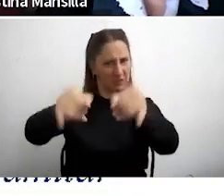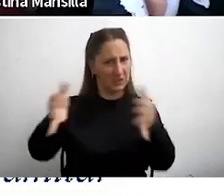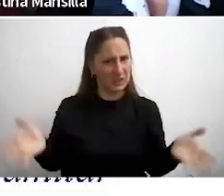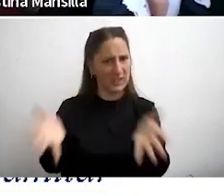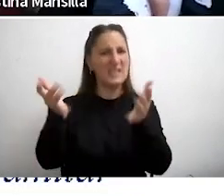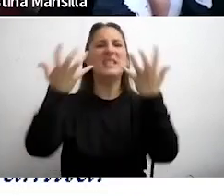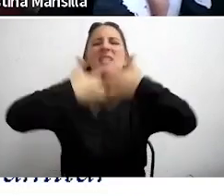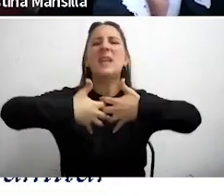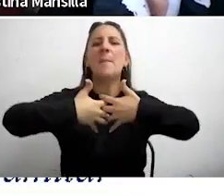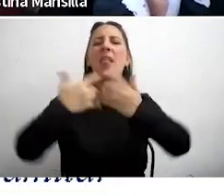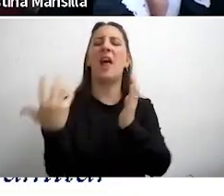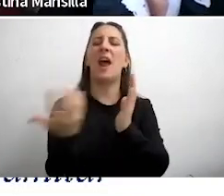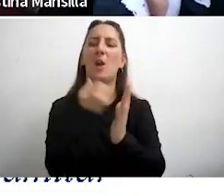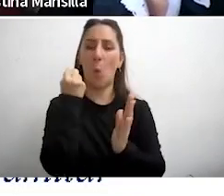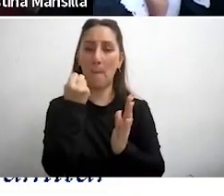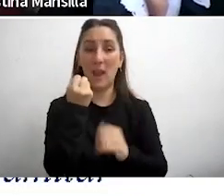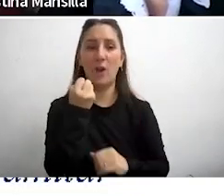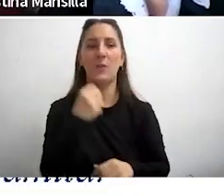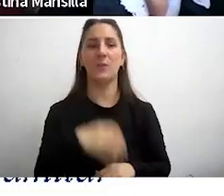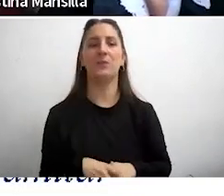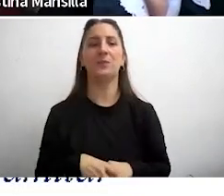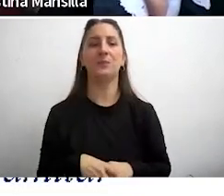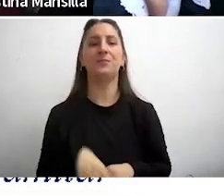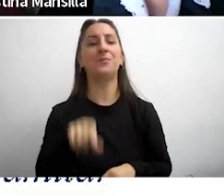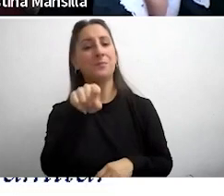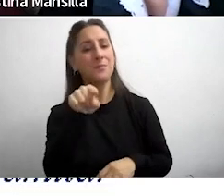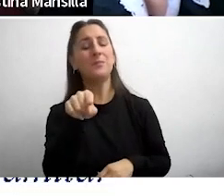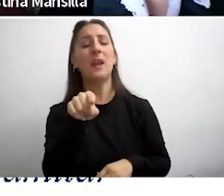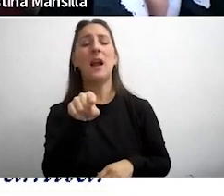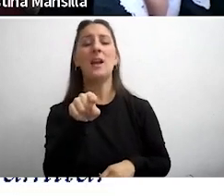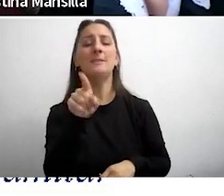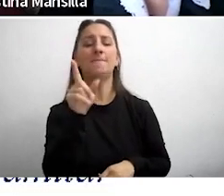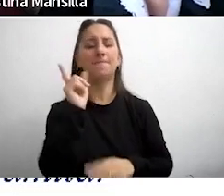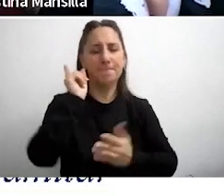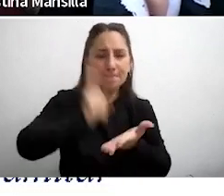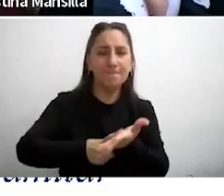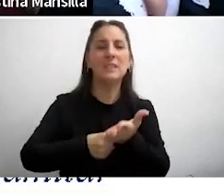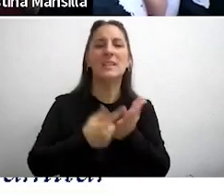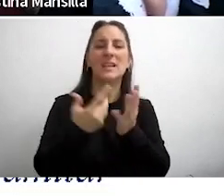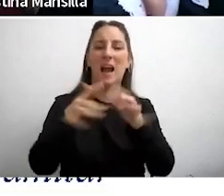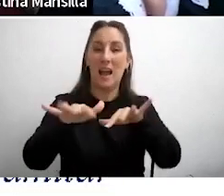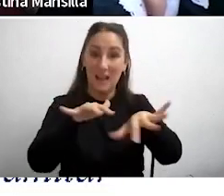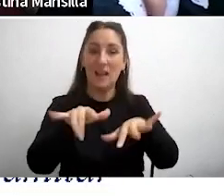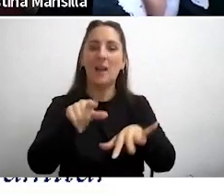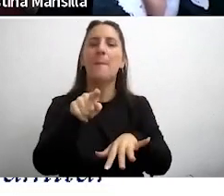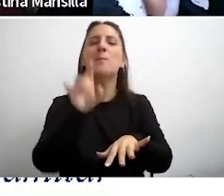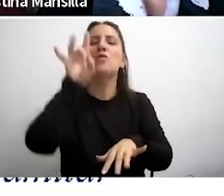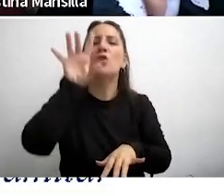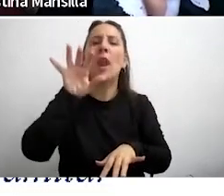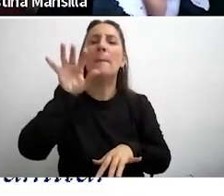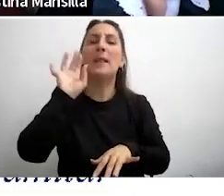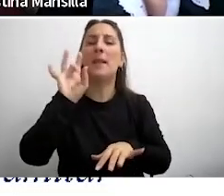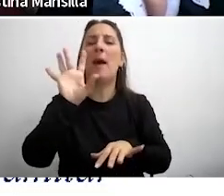Recupero, y donde se había dispuesto, ¿sí?, este régimen solamente para